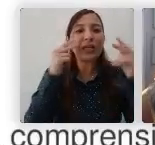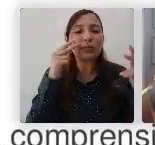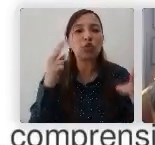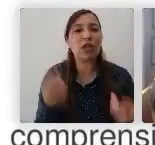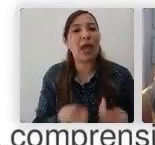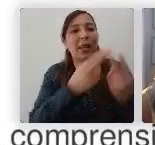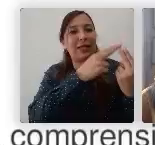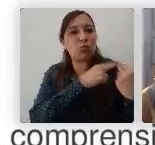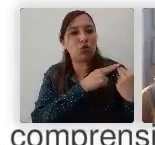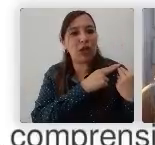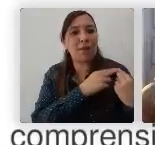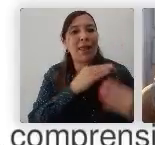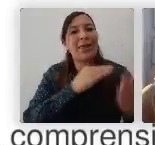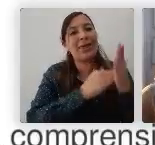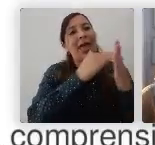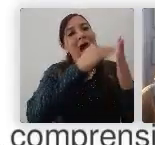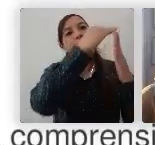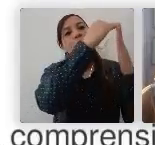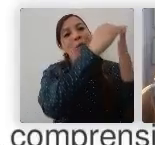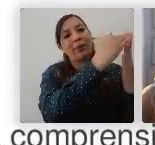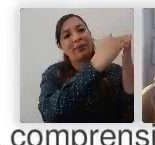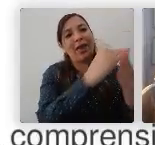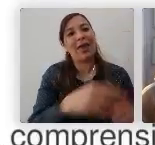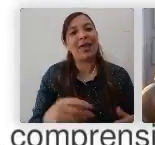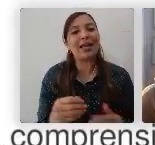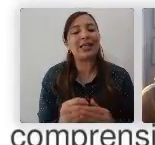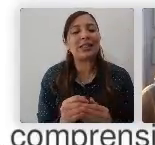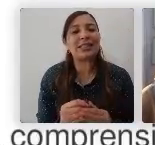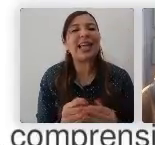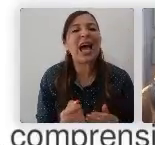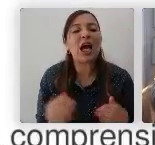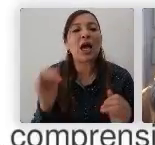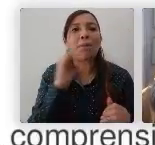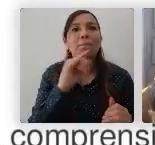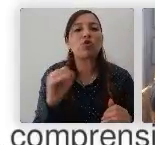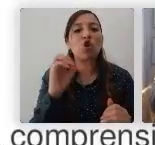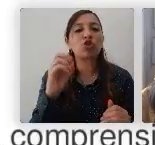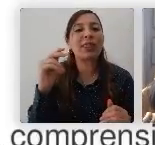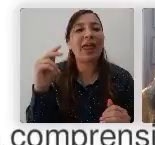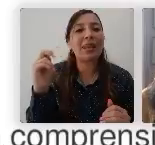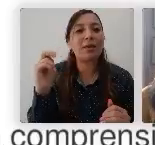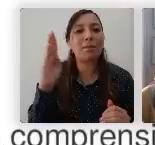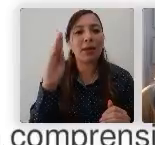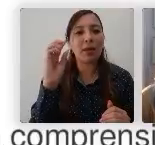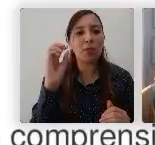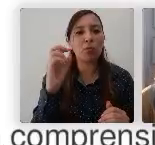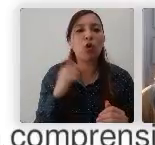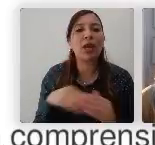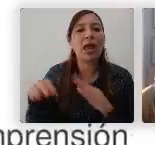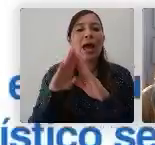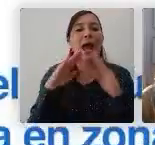visto desde diferentes puntos de tanto el visto desde el punto de la sostenibilidad medioambiental como desde el lado sufrir